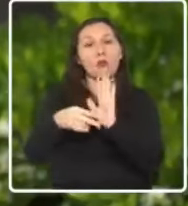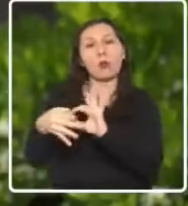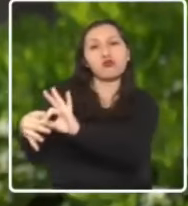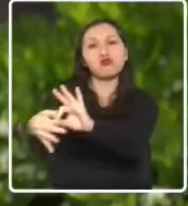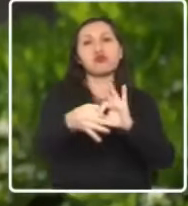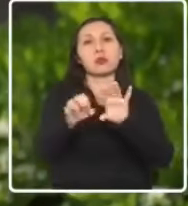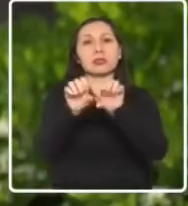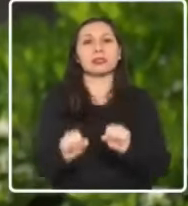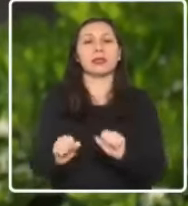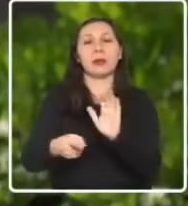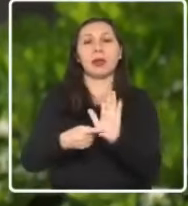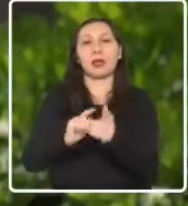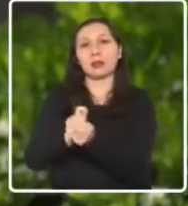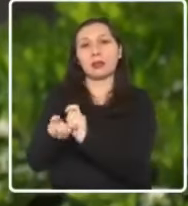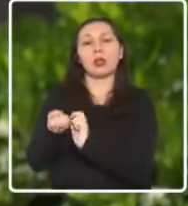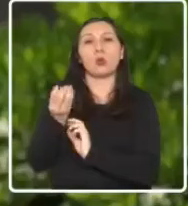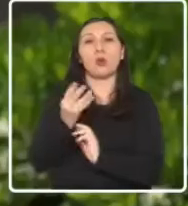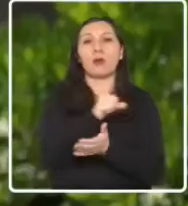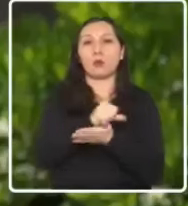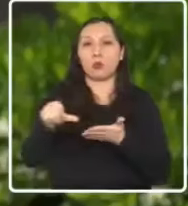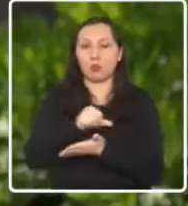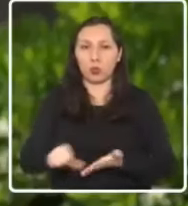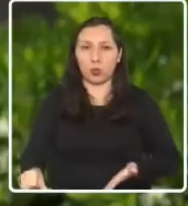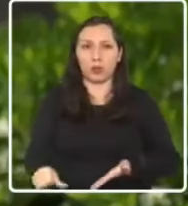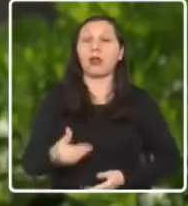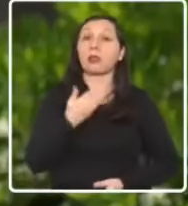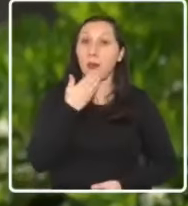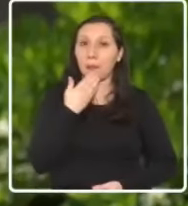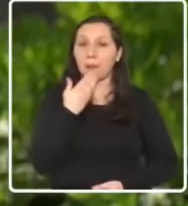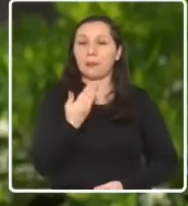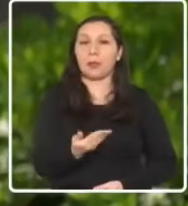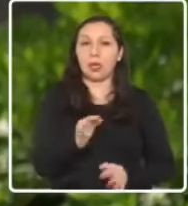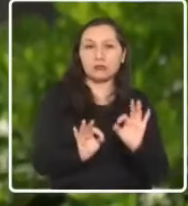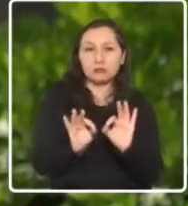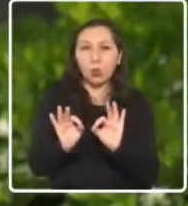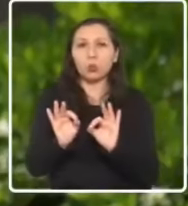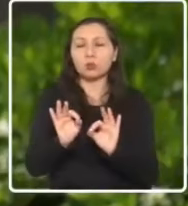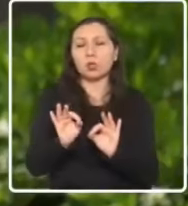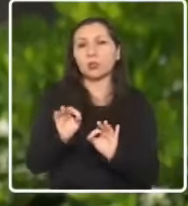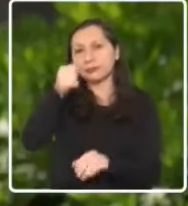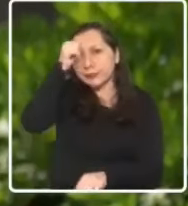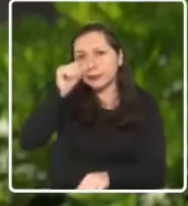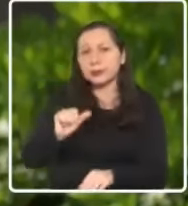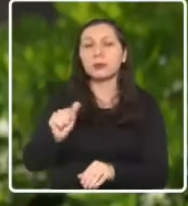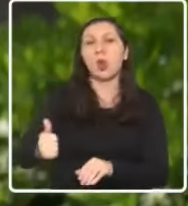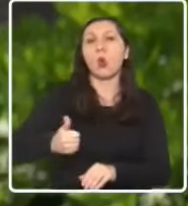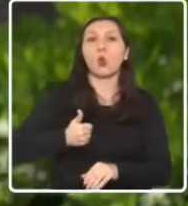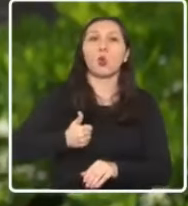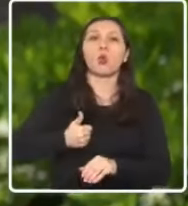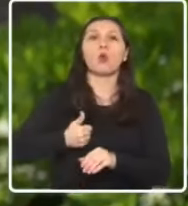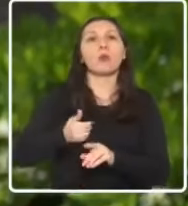sistema tributario, se han actualizado las multas, se han ajustado las sanciones para cumplir un